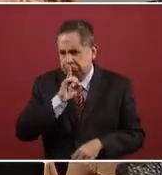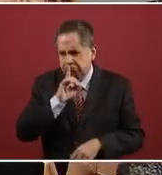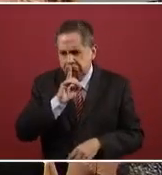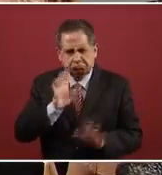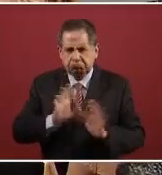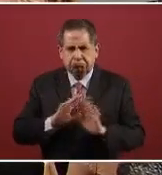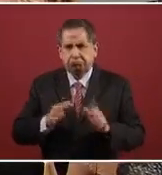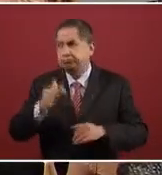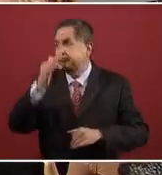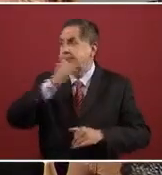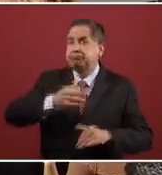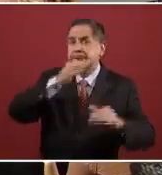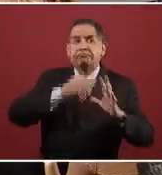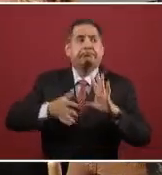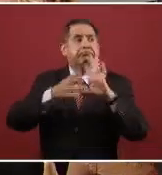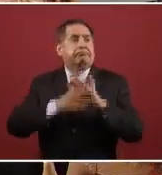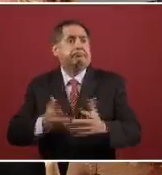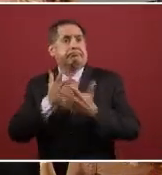una festividad